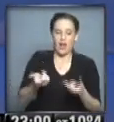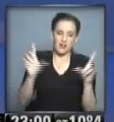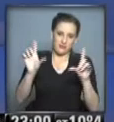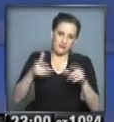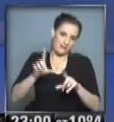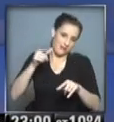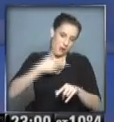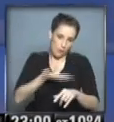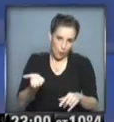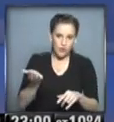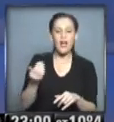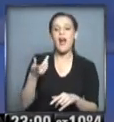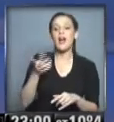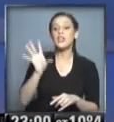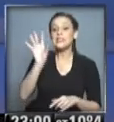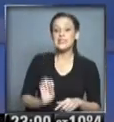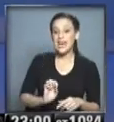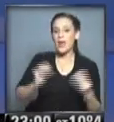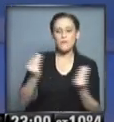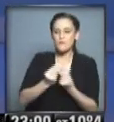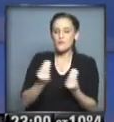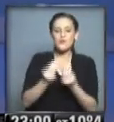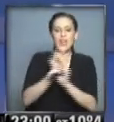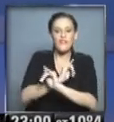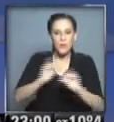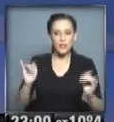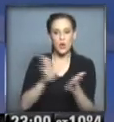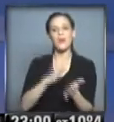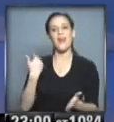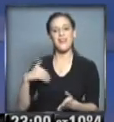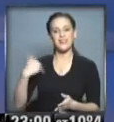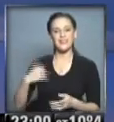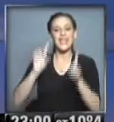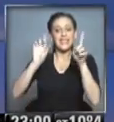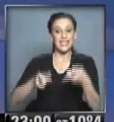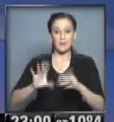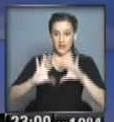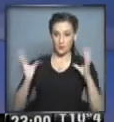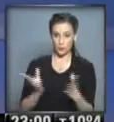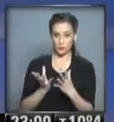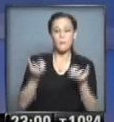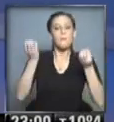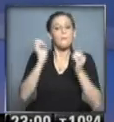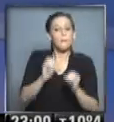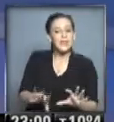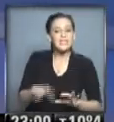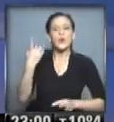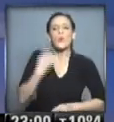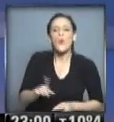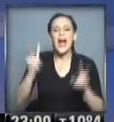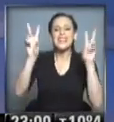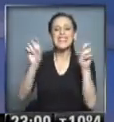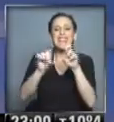vinimos a traerles por supuesto toda la información de la argentina y del mundo y para empezar cuáles son los